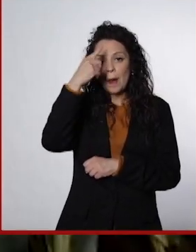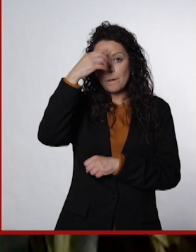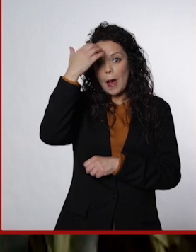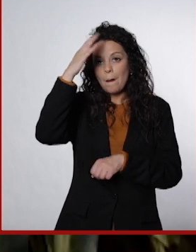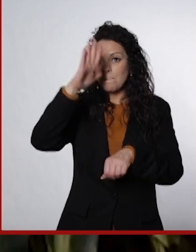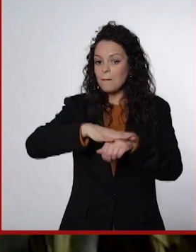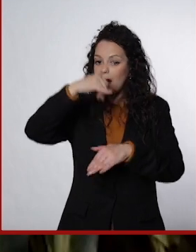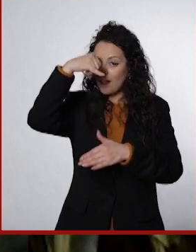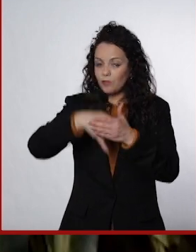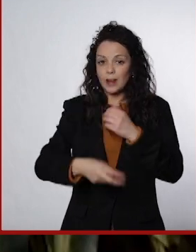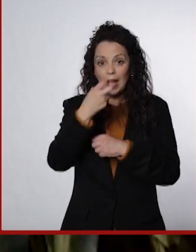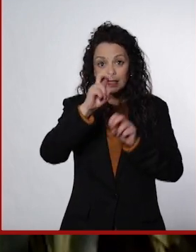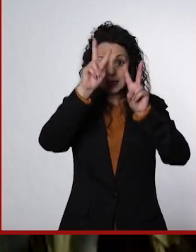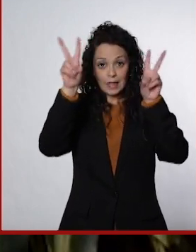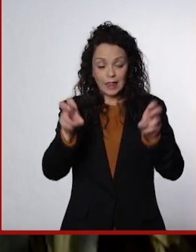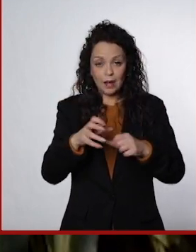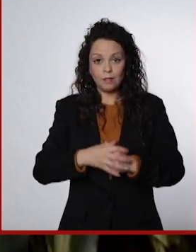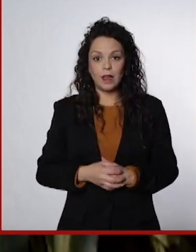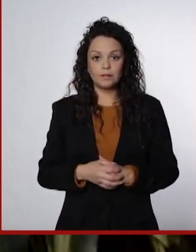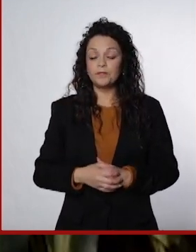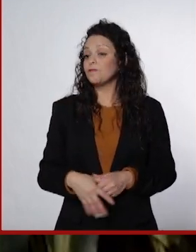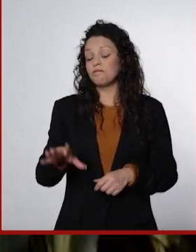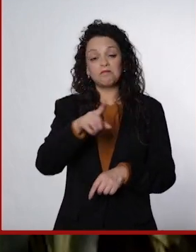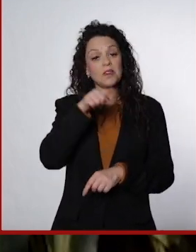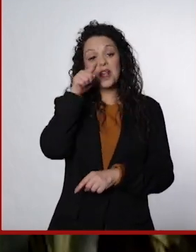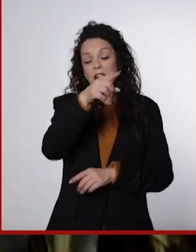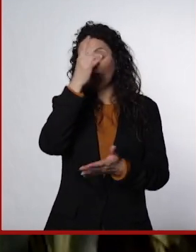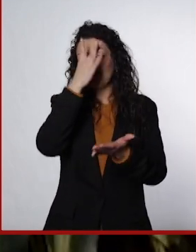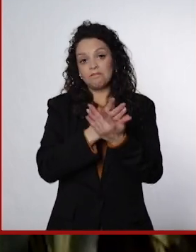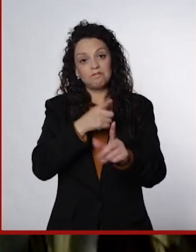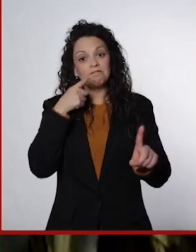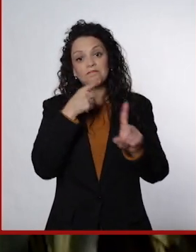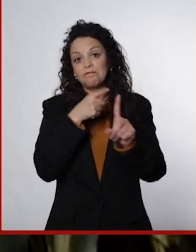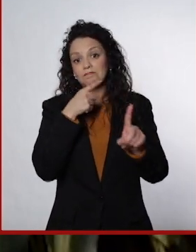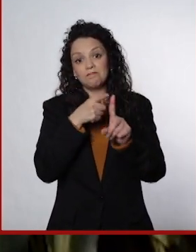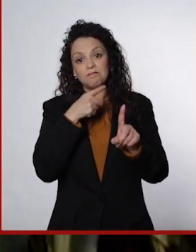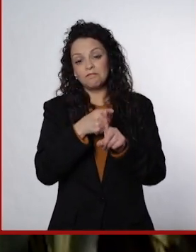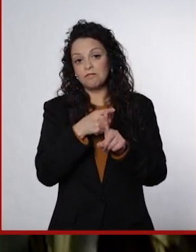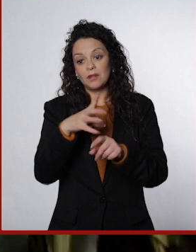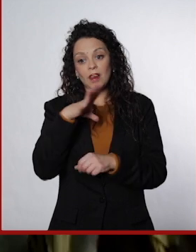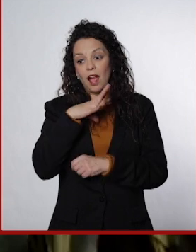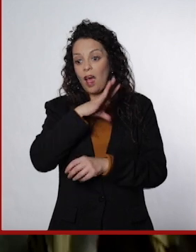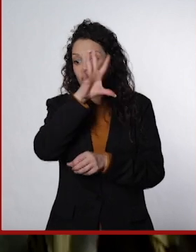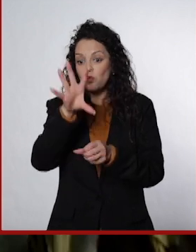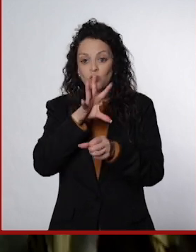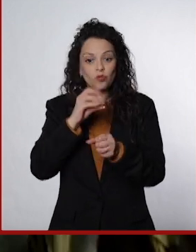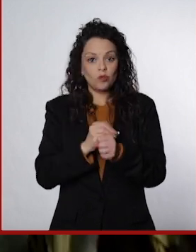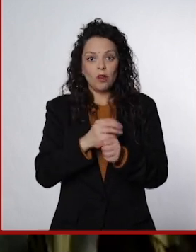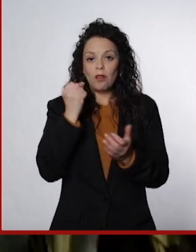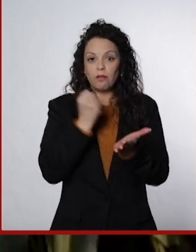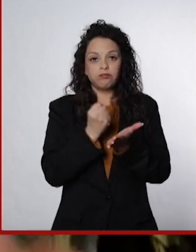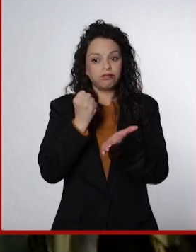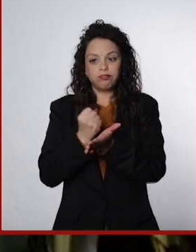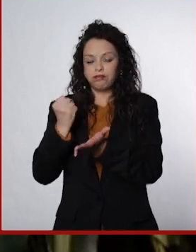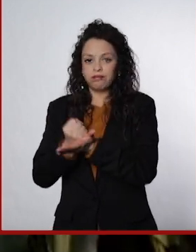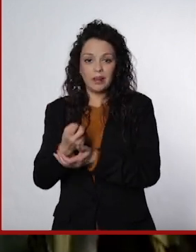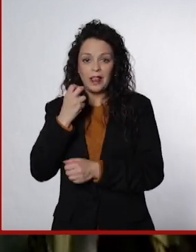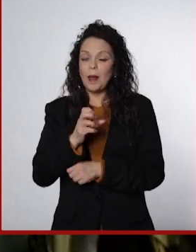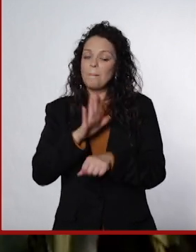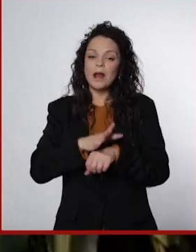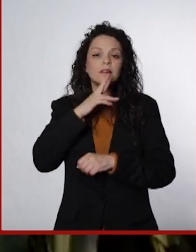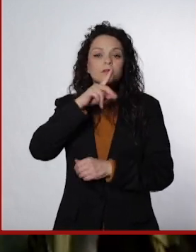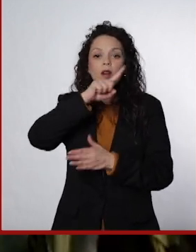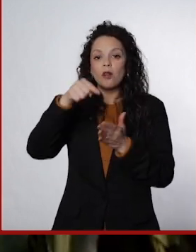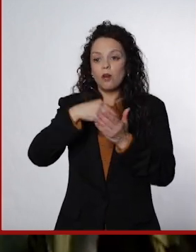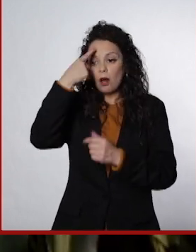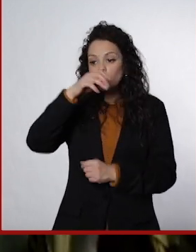que él es quien ha hablado acerca de esto y como tiene todo muy patentado, la verdad es que es como el mejor lugar para ir a